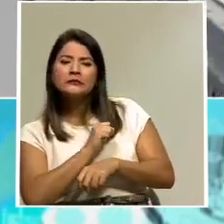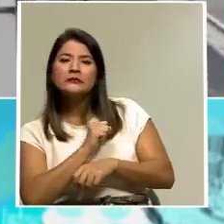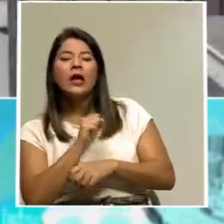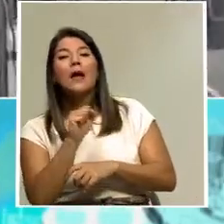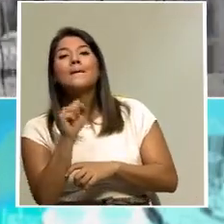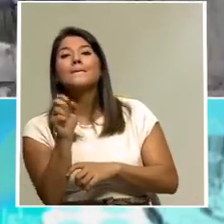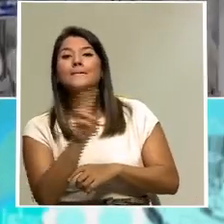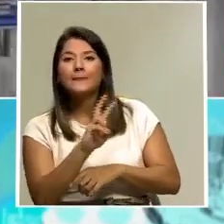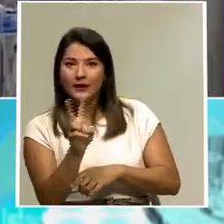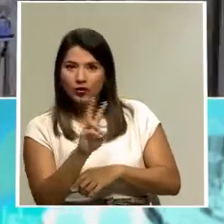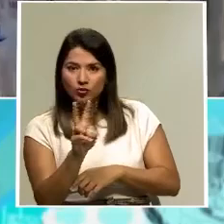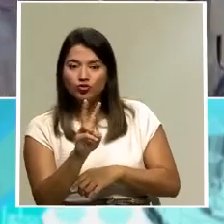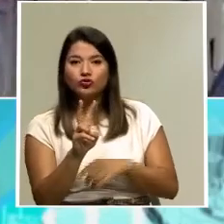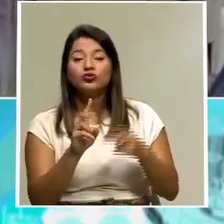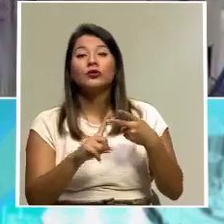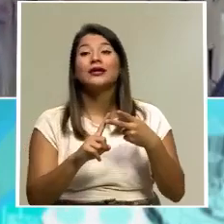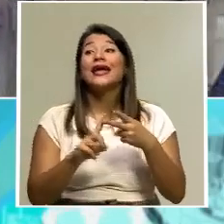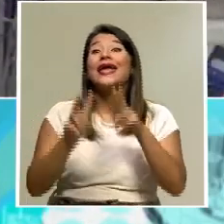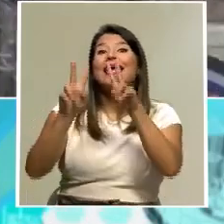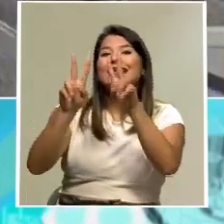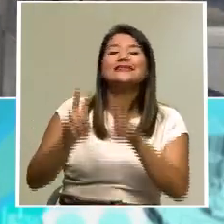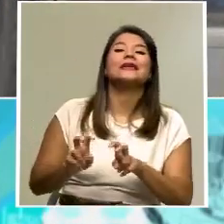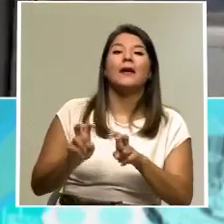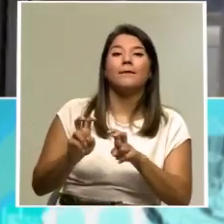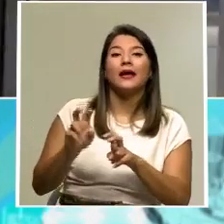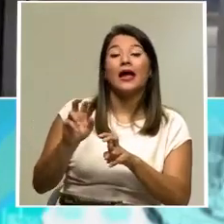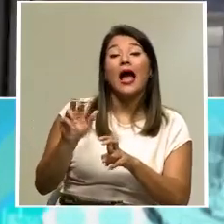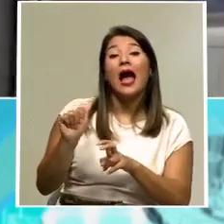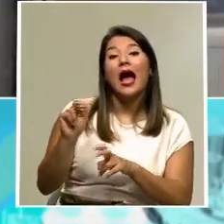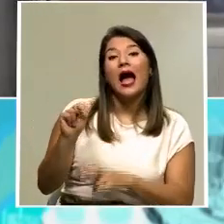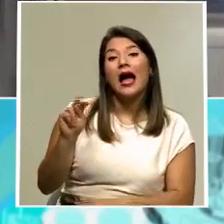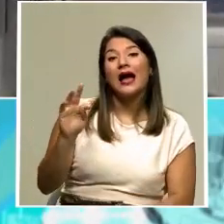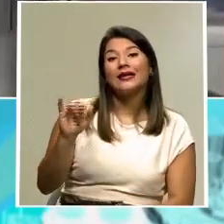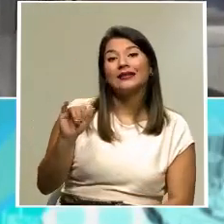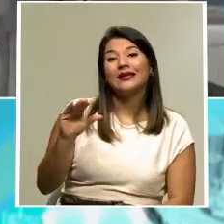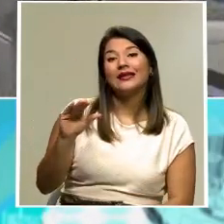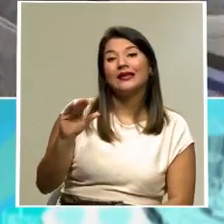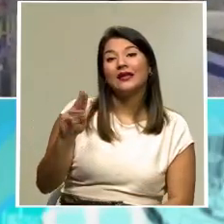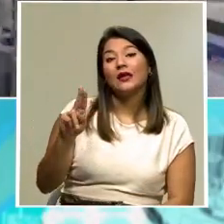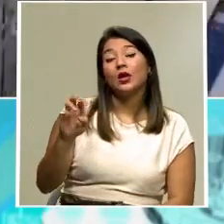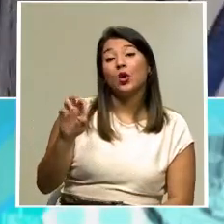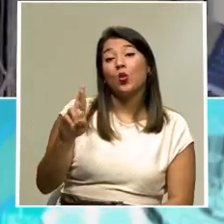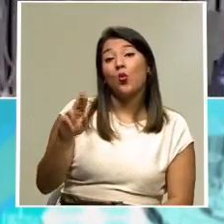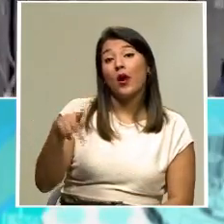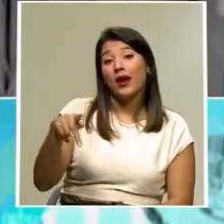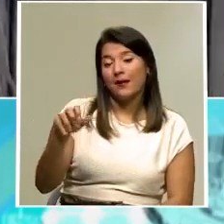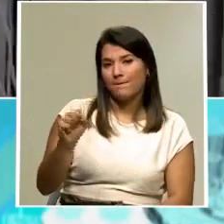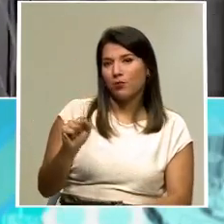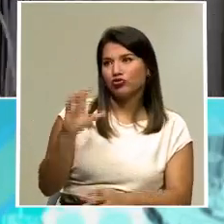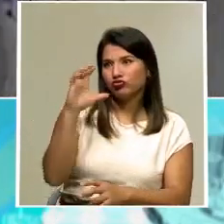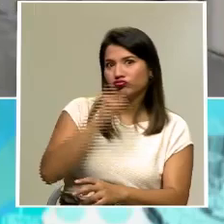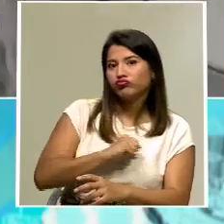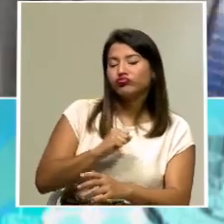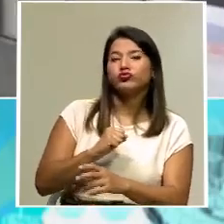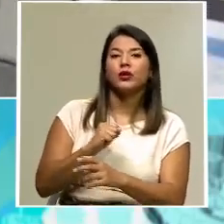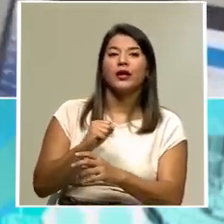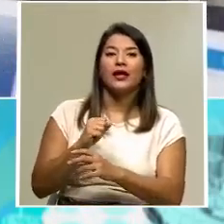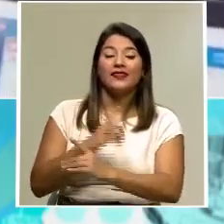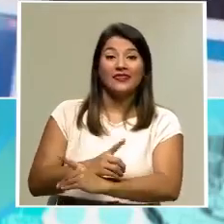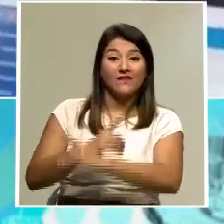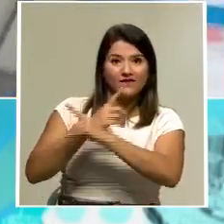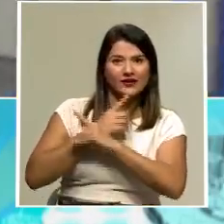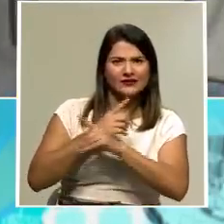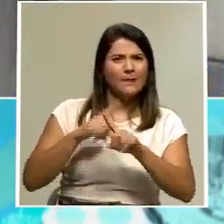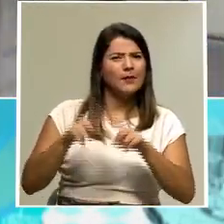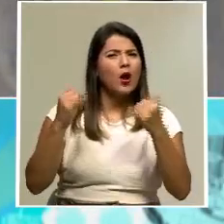pruebas de anticuerpos detectan defensas líquidas en la sangre producidas ya sea por enfermedad natural o bien por vacunación. Pero